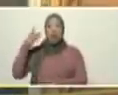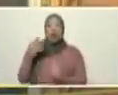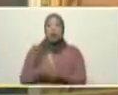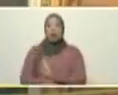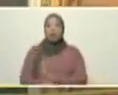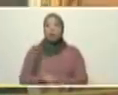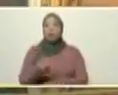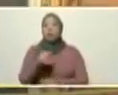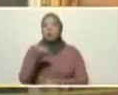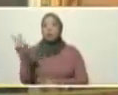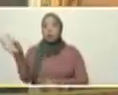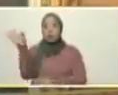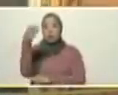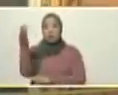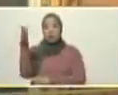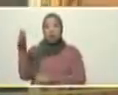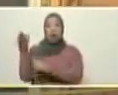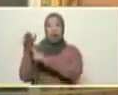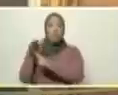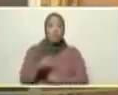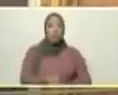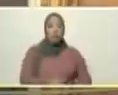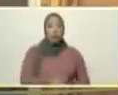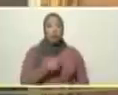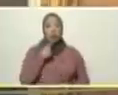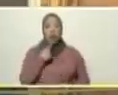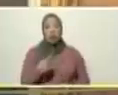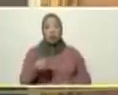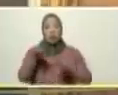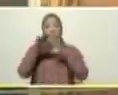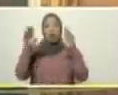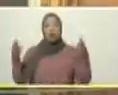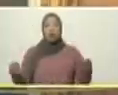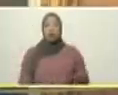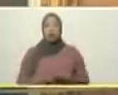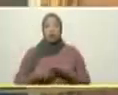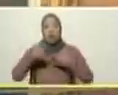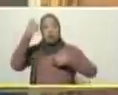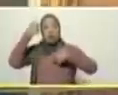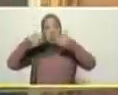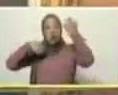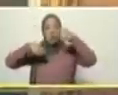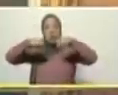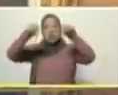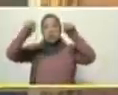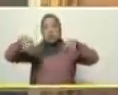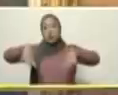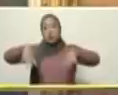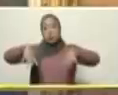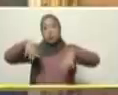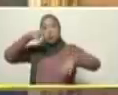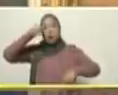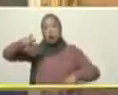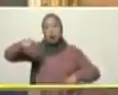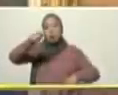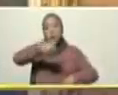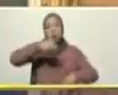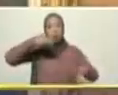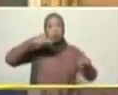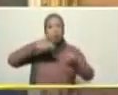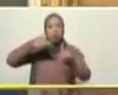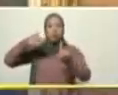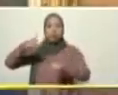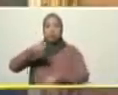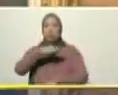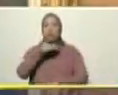falsa bandera que se montó para decirle al mundo, Chávez masacró al pueblo de Venezuela, una